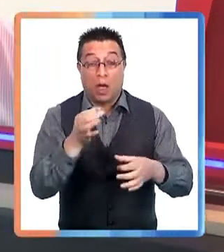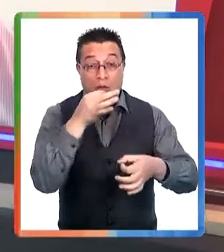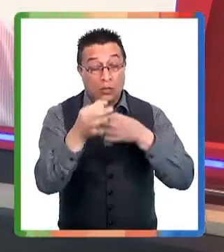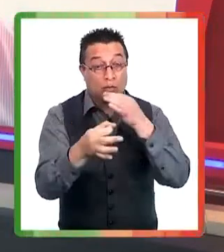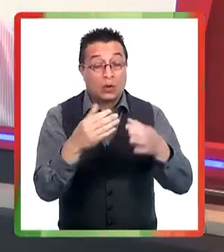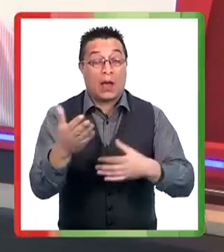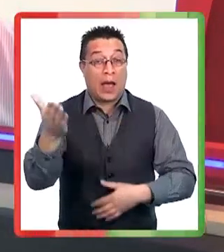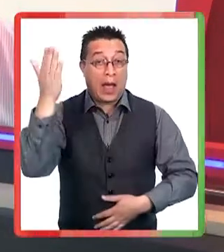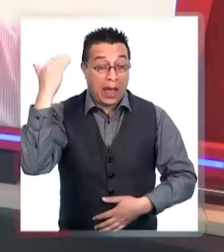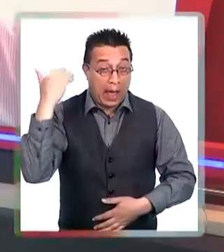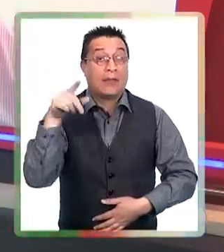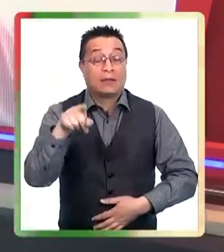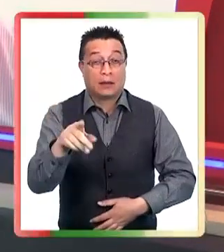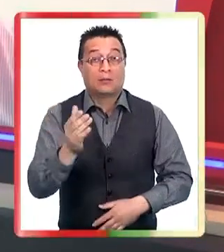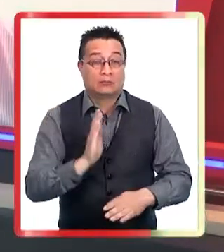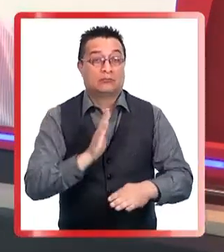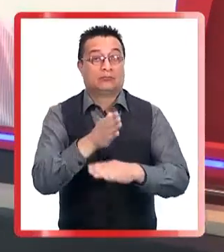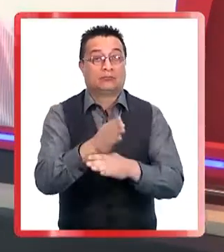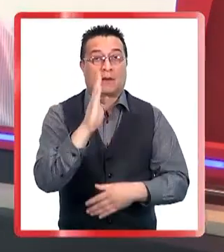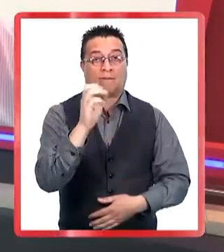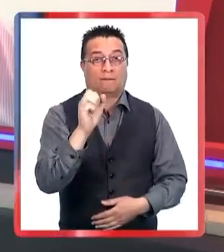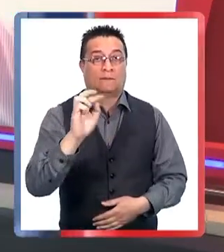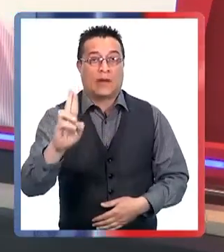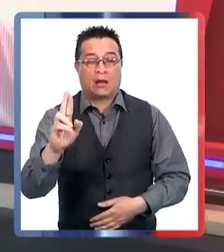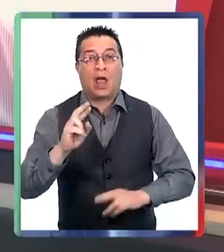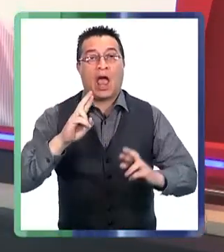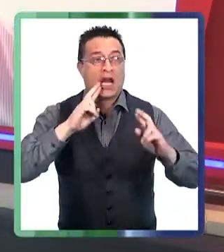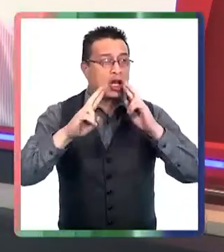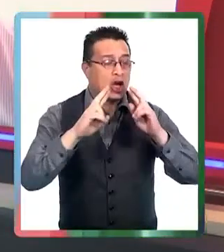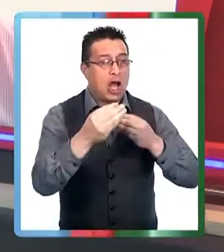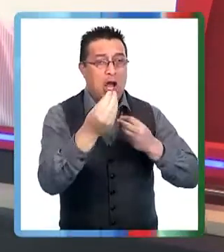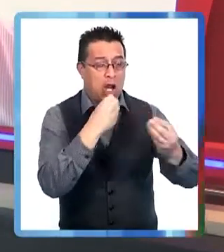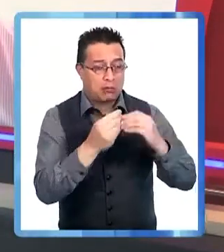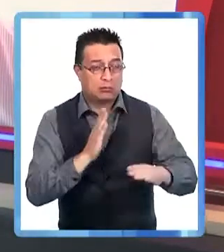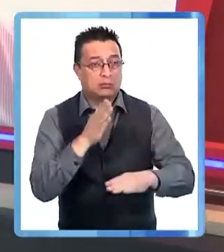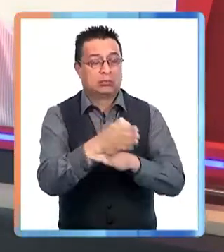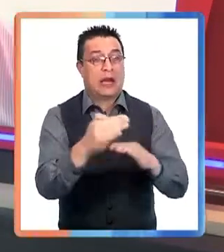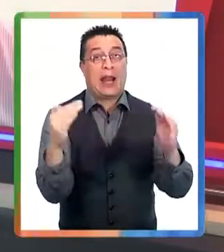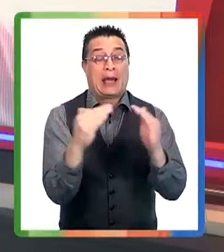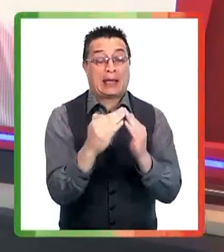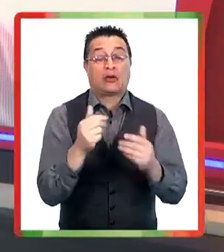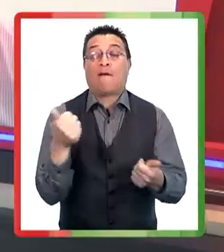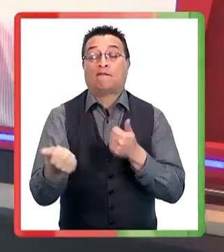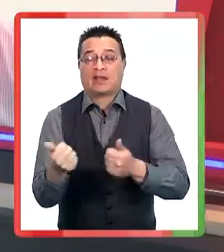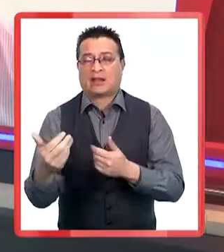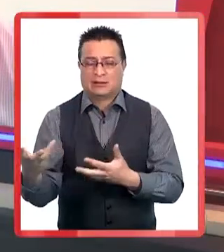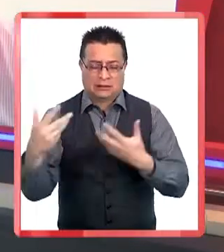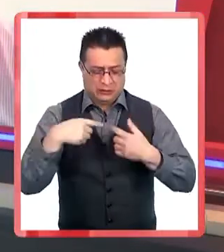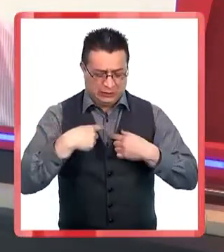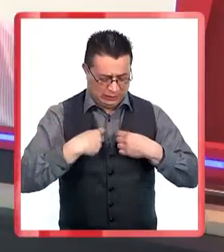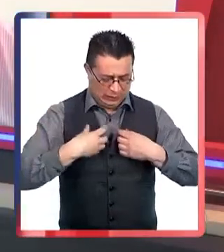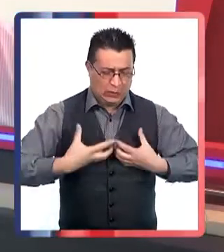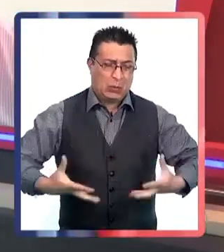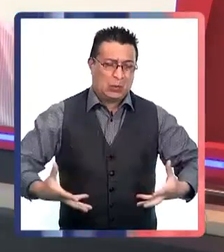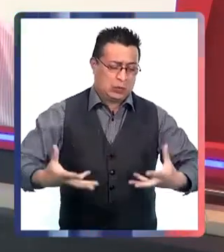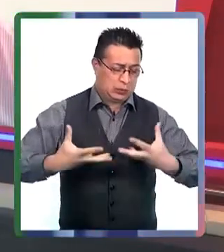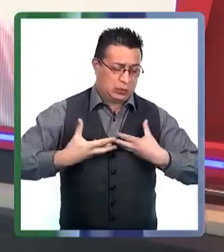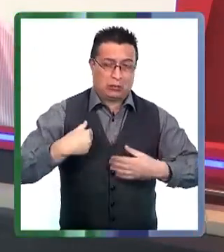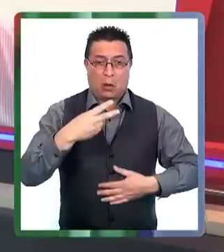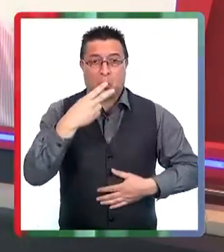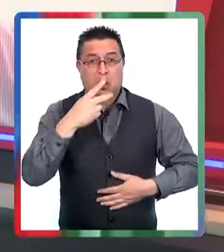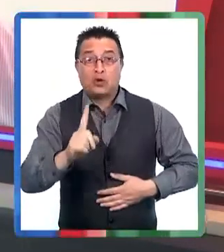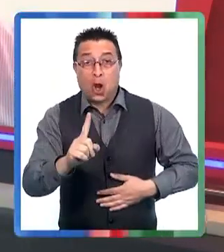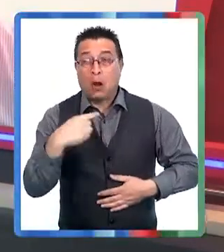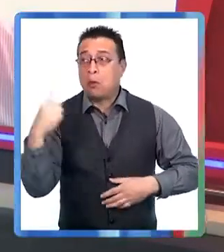de contar que, por ejemplo, antes uno iba, no sé, a un bar, a un restaurante, volvía a su casa o a una fiesta y volvía pasada a humo. Aunque